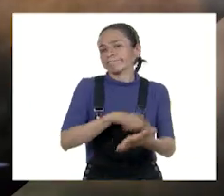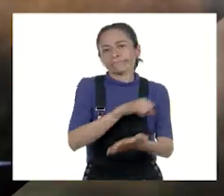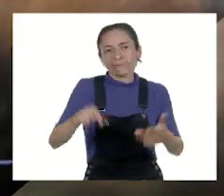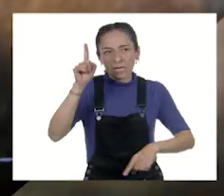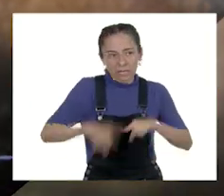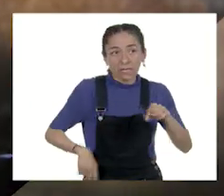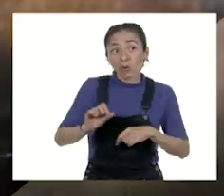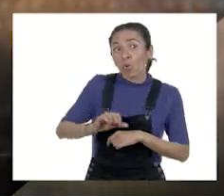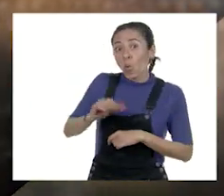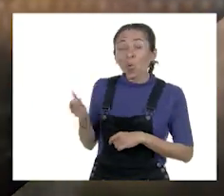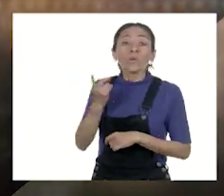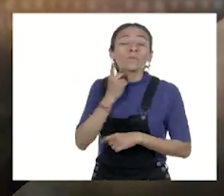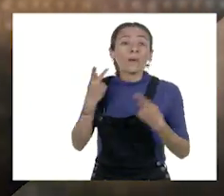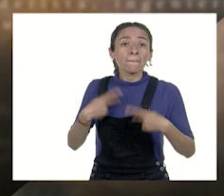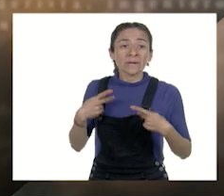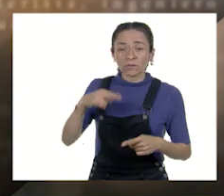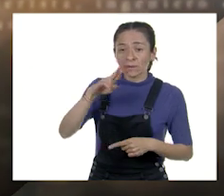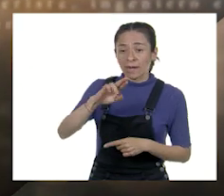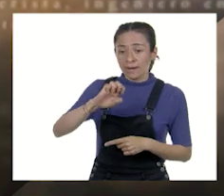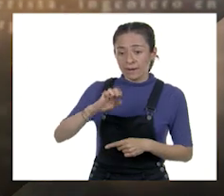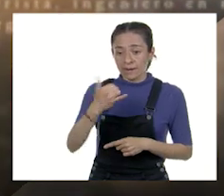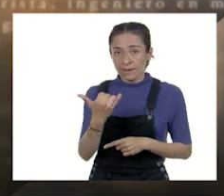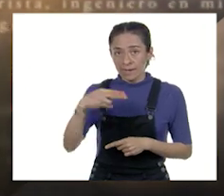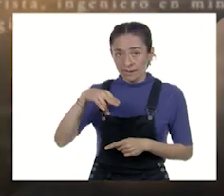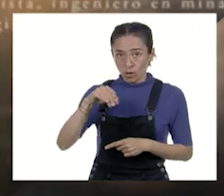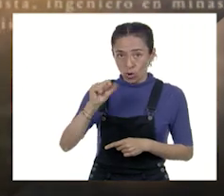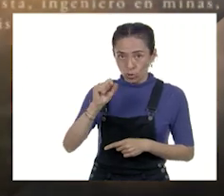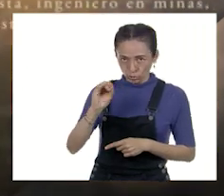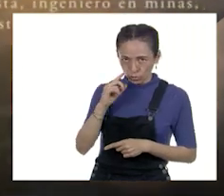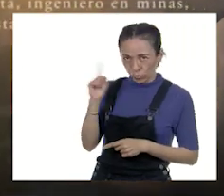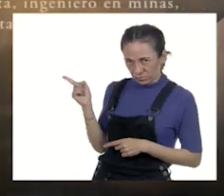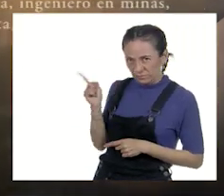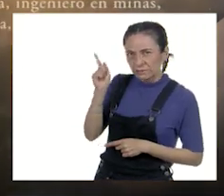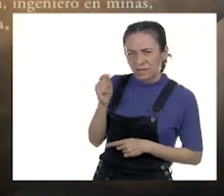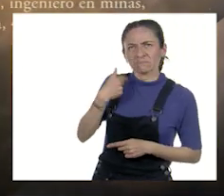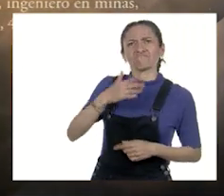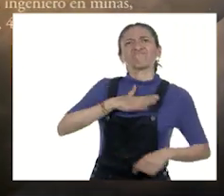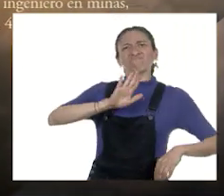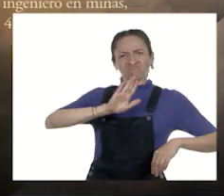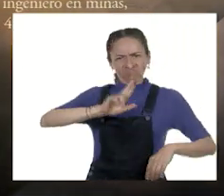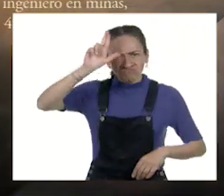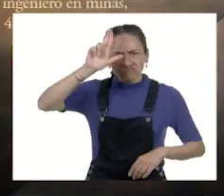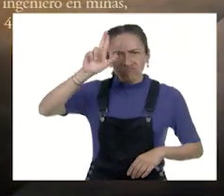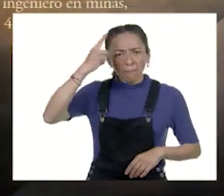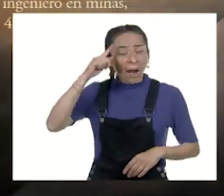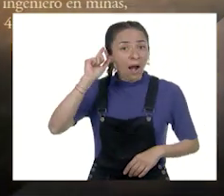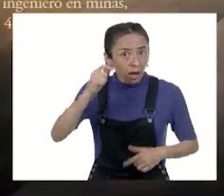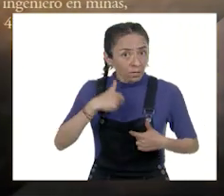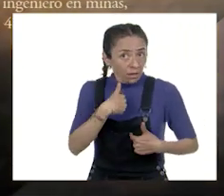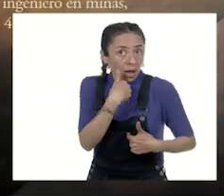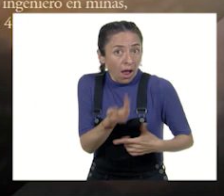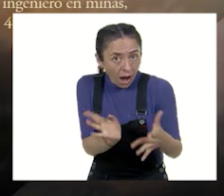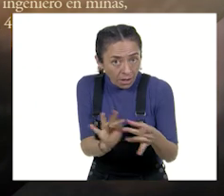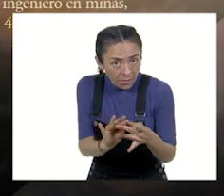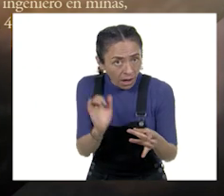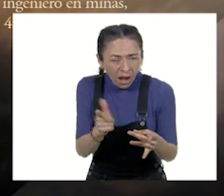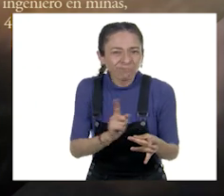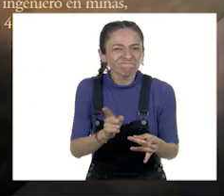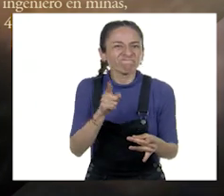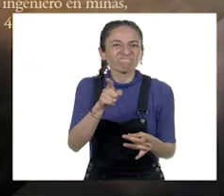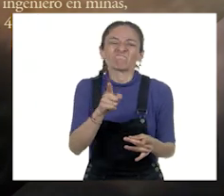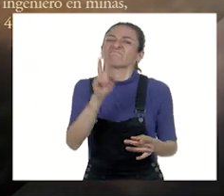que pide la palabra, pero no para impugnar ninguna credencial, sino para protestar, porque según él... Es una